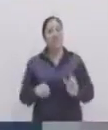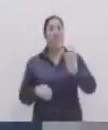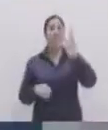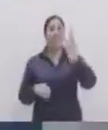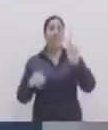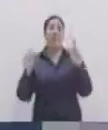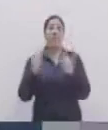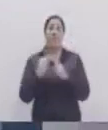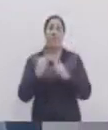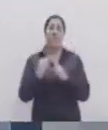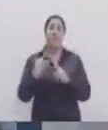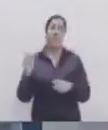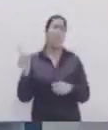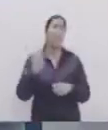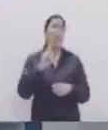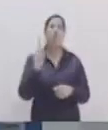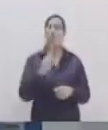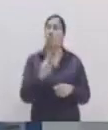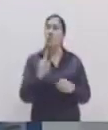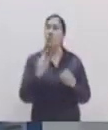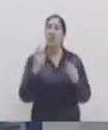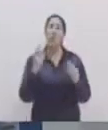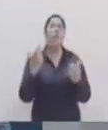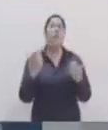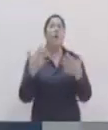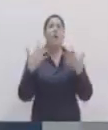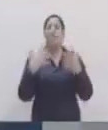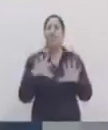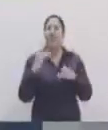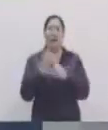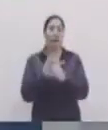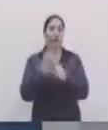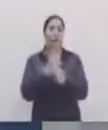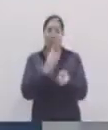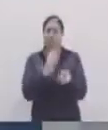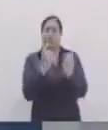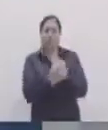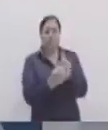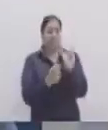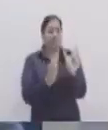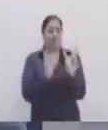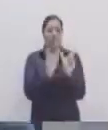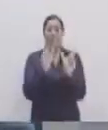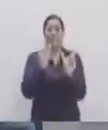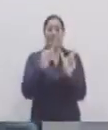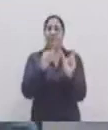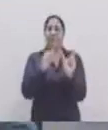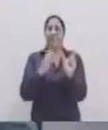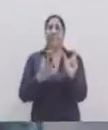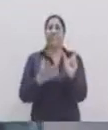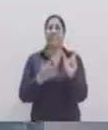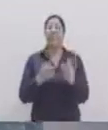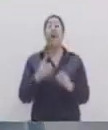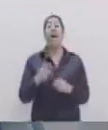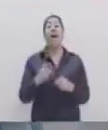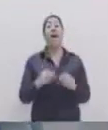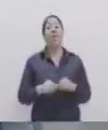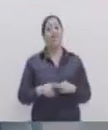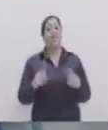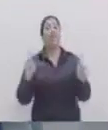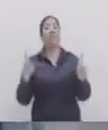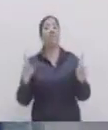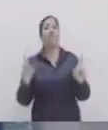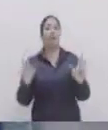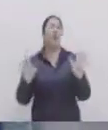estas tres palabras, por ejemplo, no están conjugadas, a diferencia de las tres conjugaciones que realizamos con estos objetos. Correcto, es muy